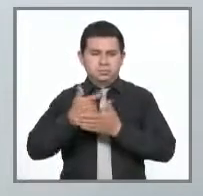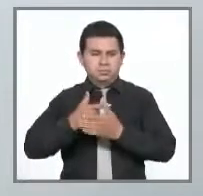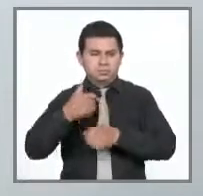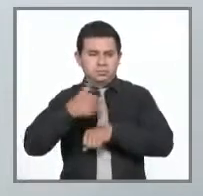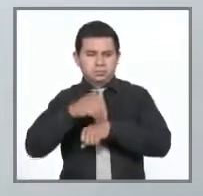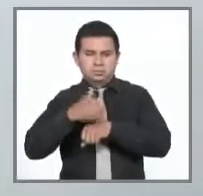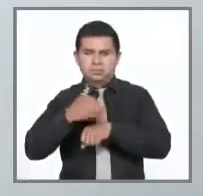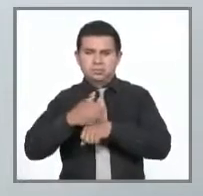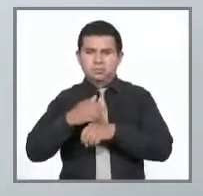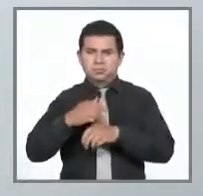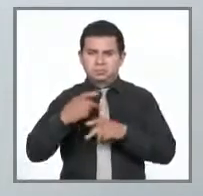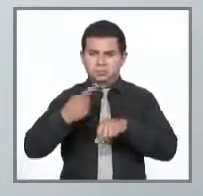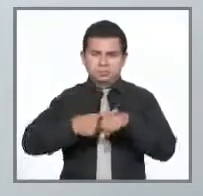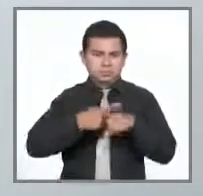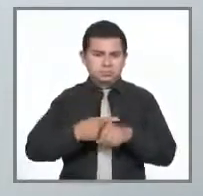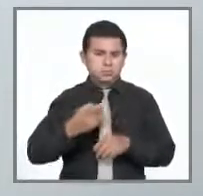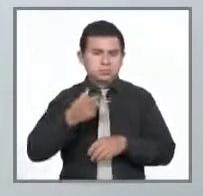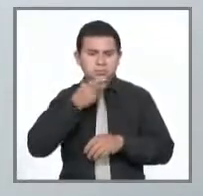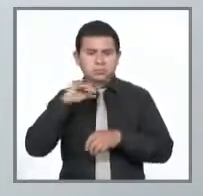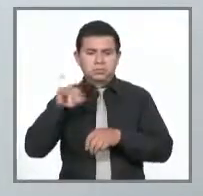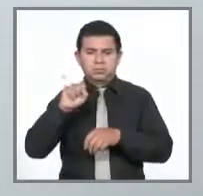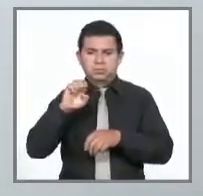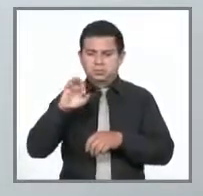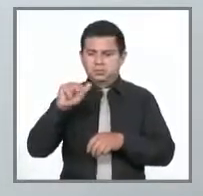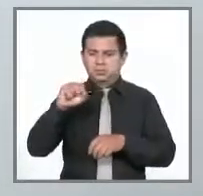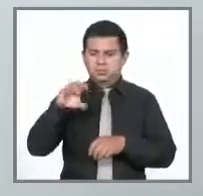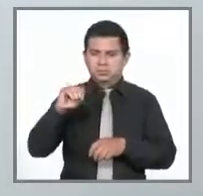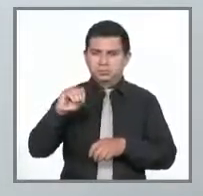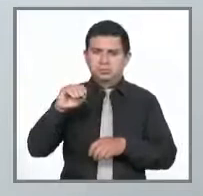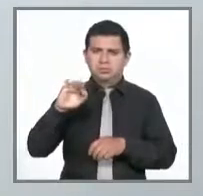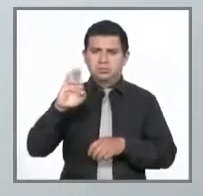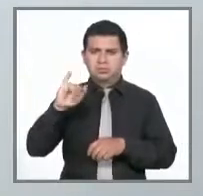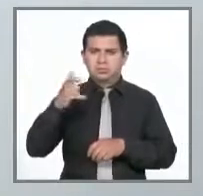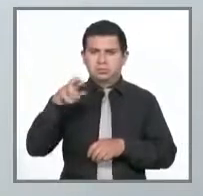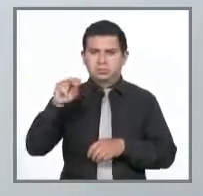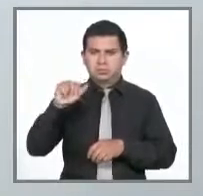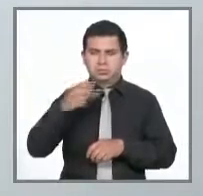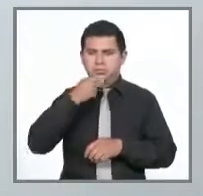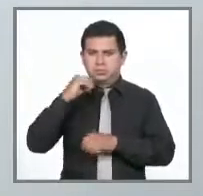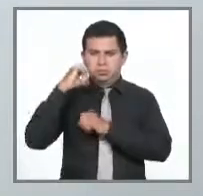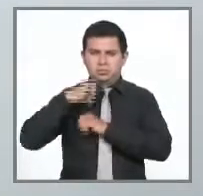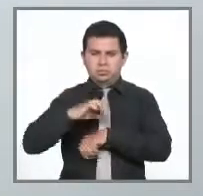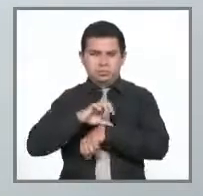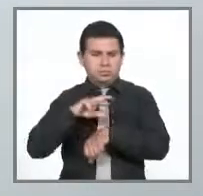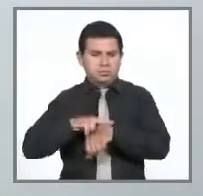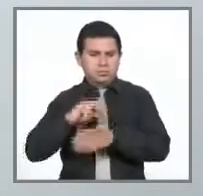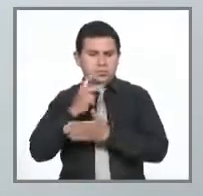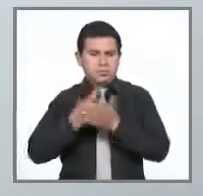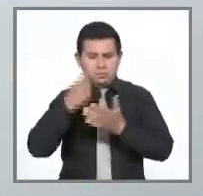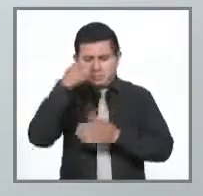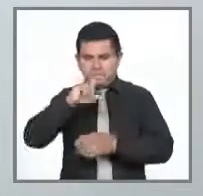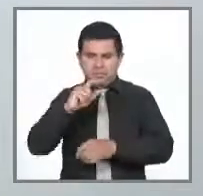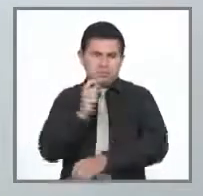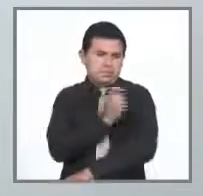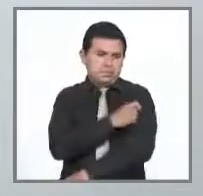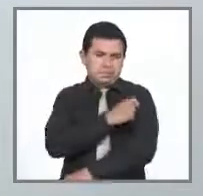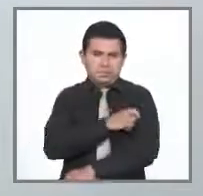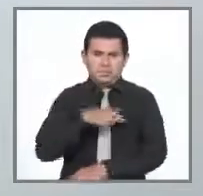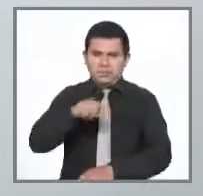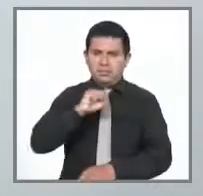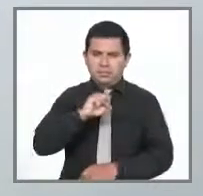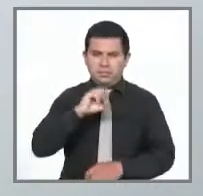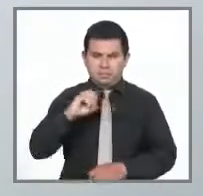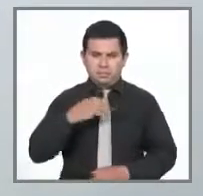cedemos ya la palabra al doctor josé francisco atilano figueroa él es coordinador estatal del programa de vacunación universal de los servicios